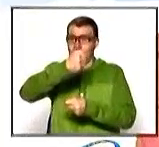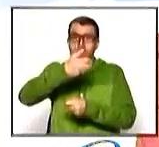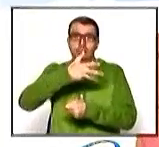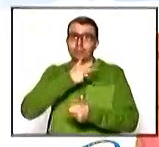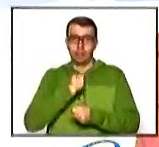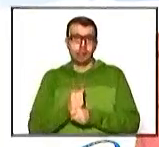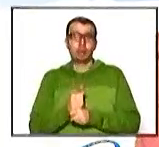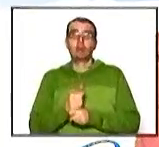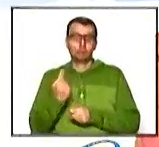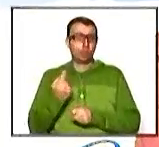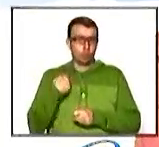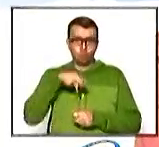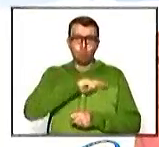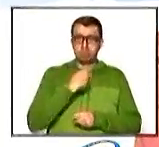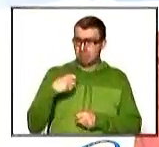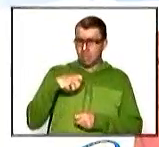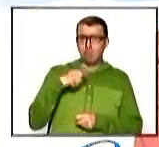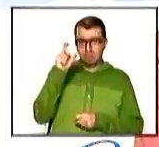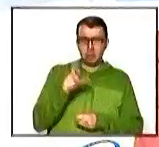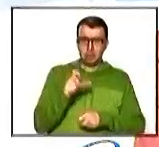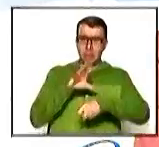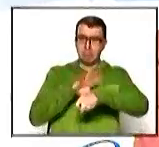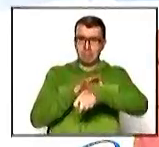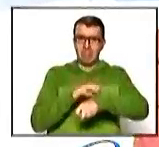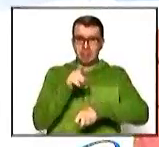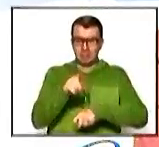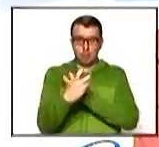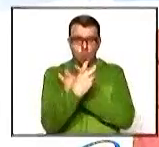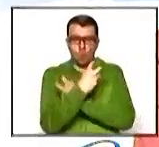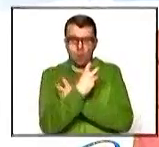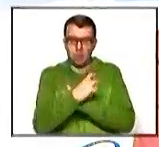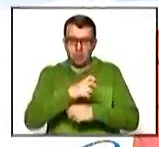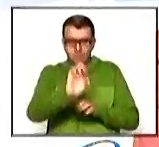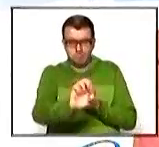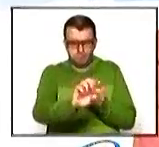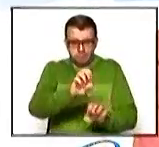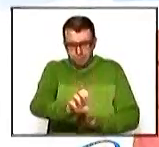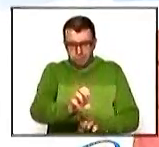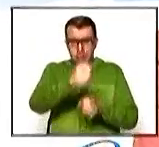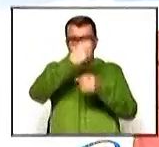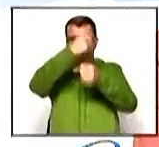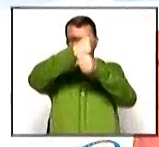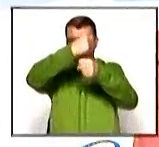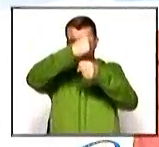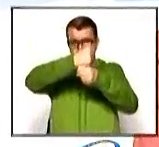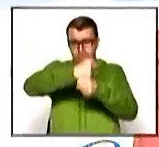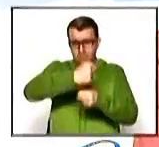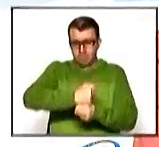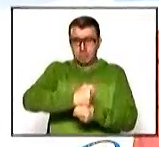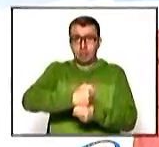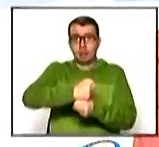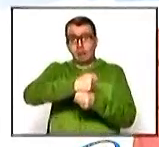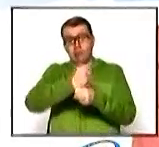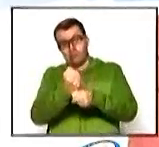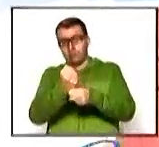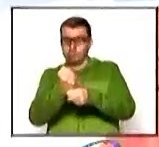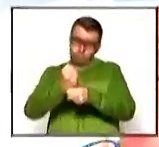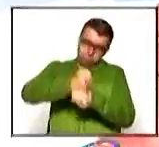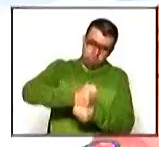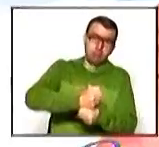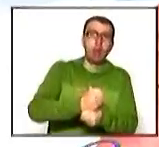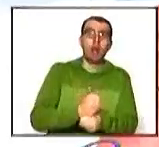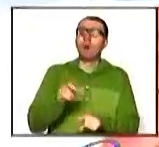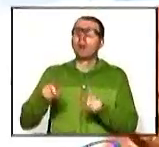tratamiento en manos de una persona muy experta, obviamente, porque en eso hay que tener mucho cuidado, mucha seriedad, porque muchas personas